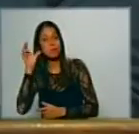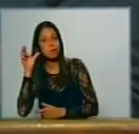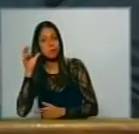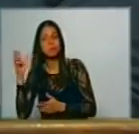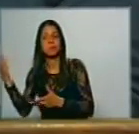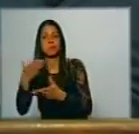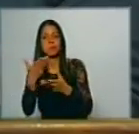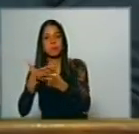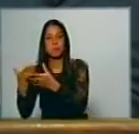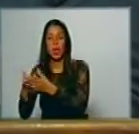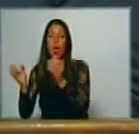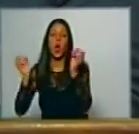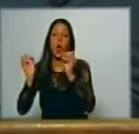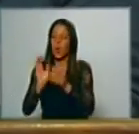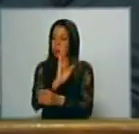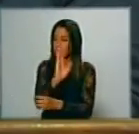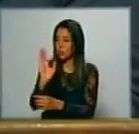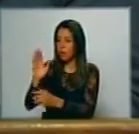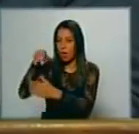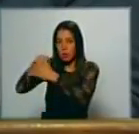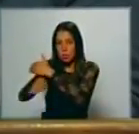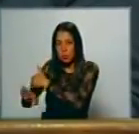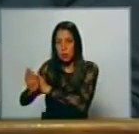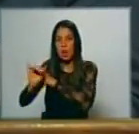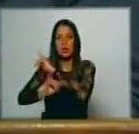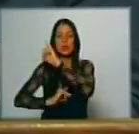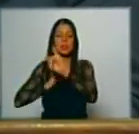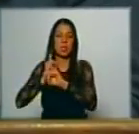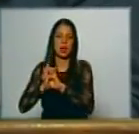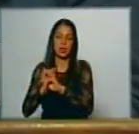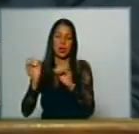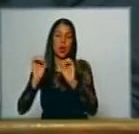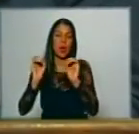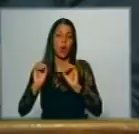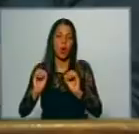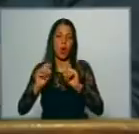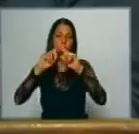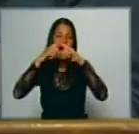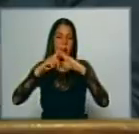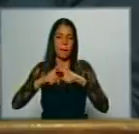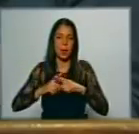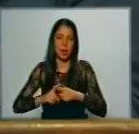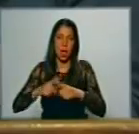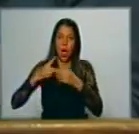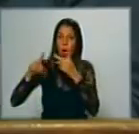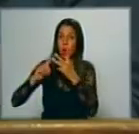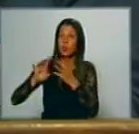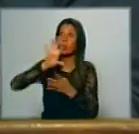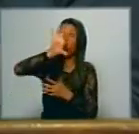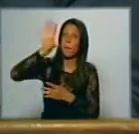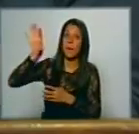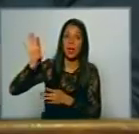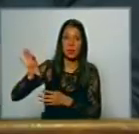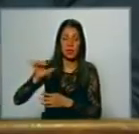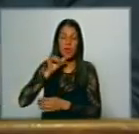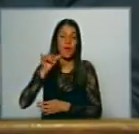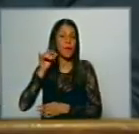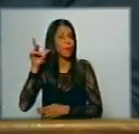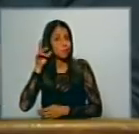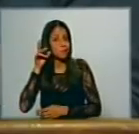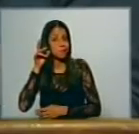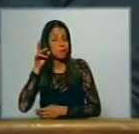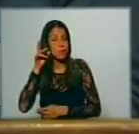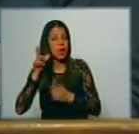los archivos de organismos internacionales o administraciones de otros países, conforme a